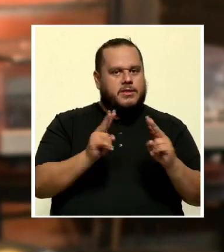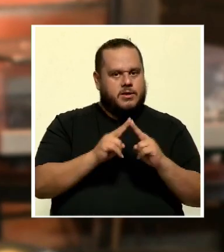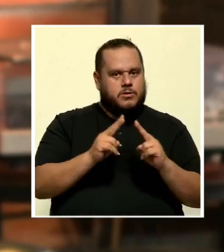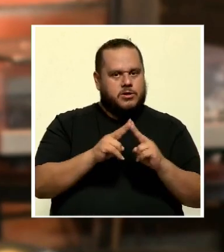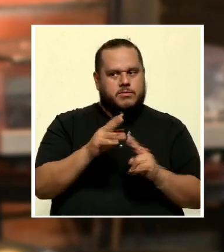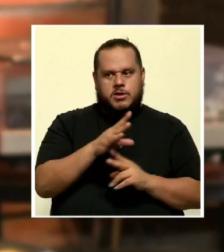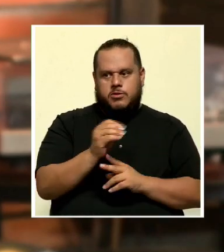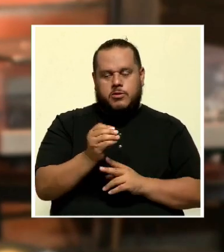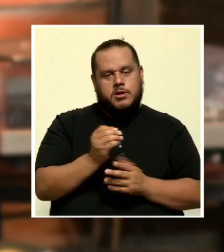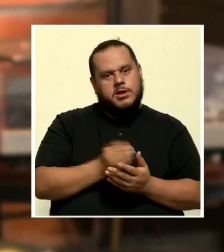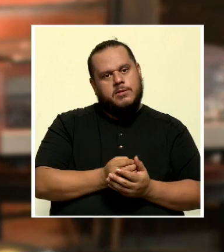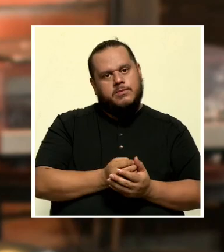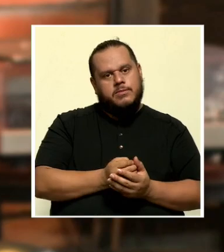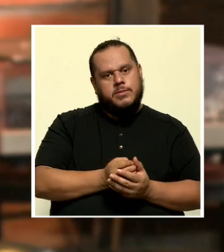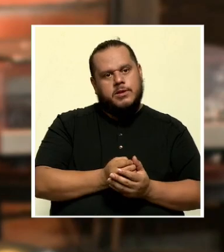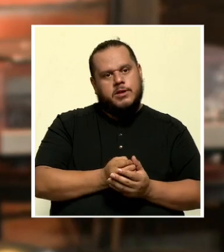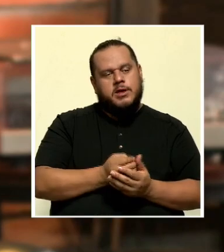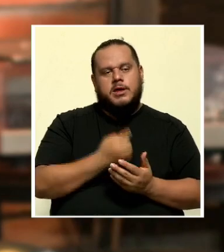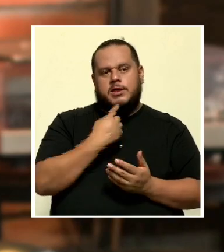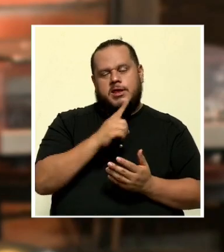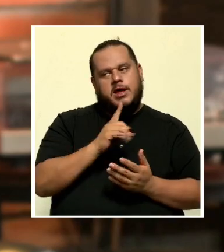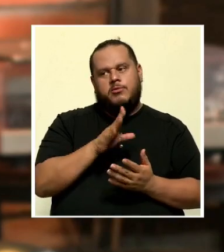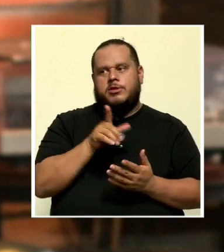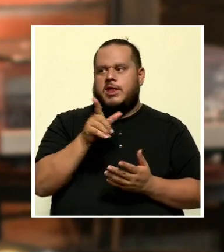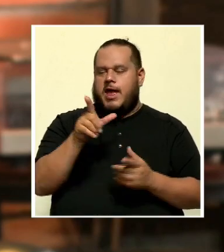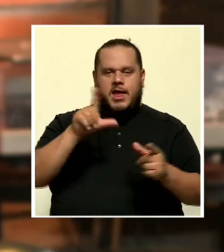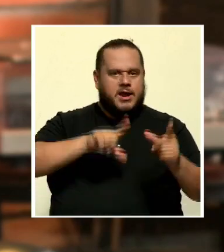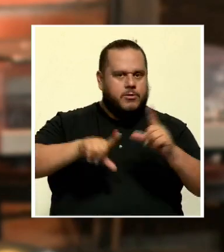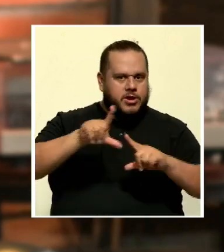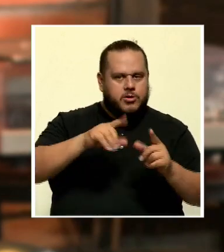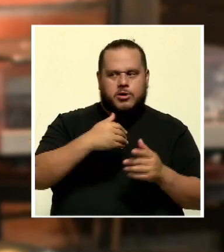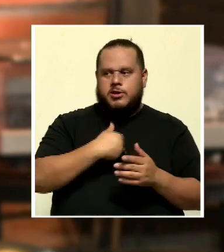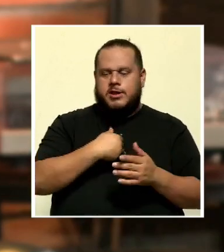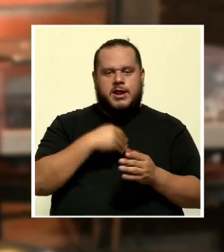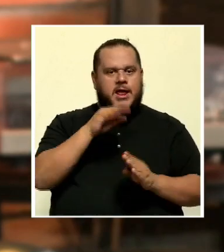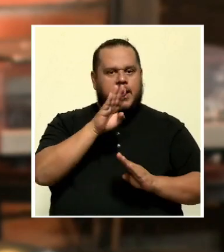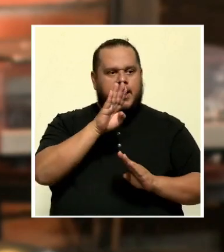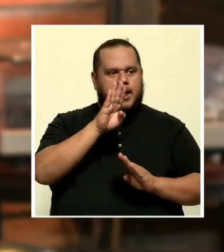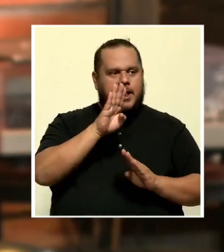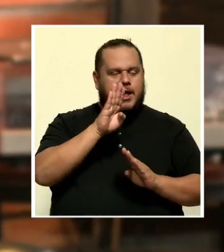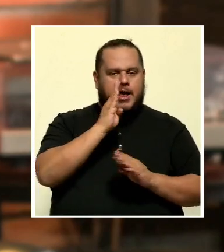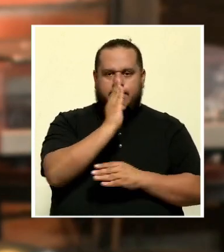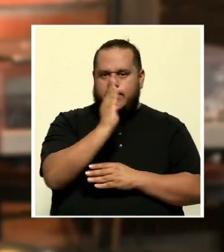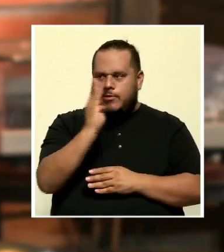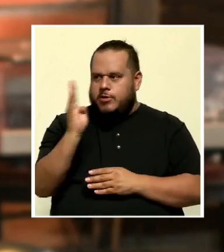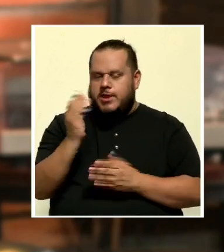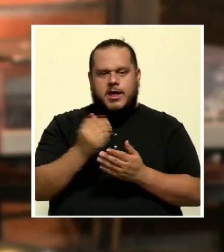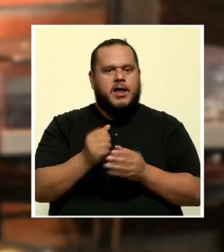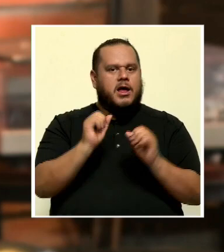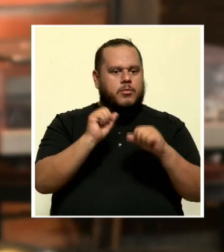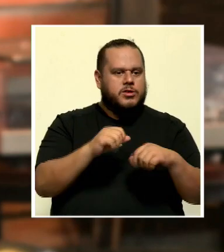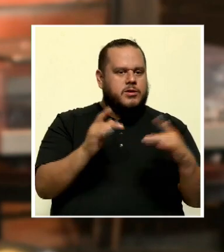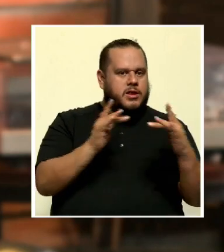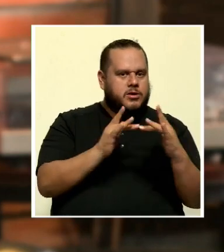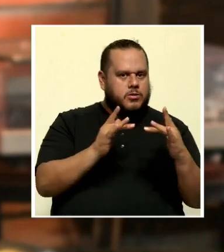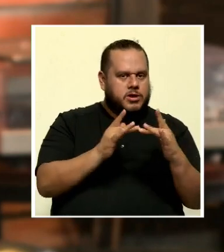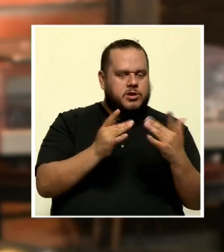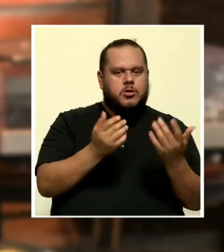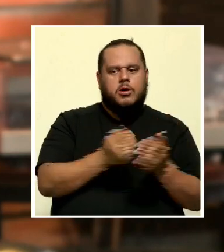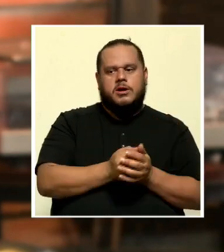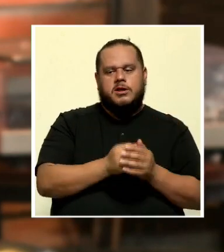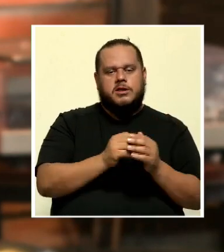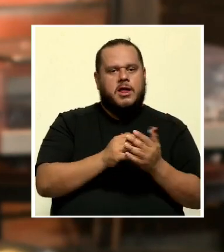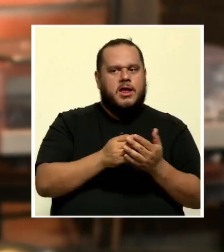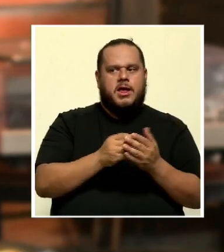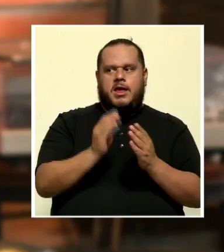conocimiento y digamos que hay laboratorios, donde hay bibliotecas o donde hay la posibilidad de conexiones con bibliotecas fuera